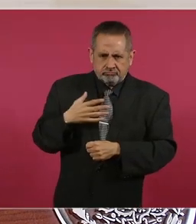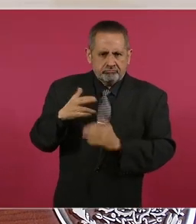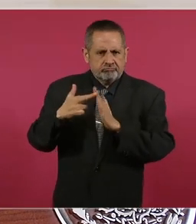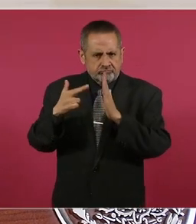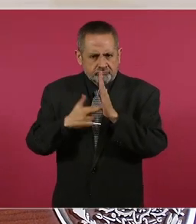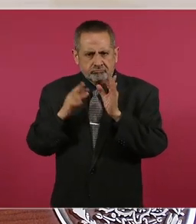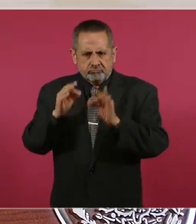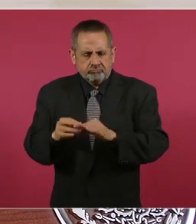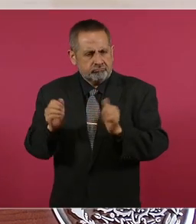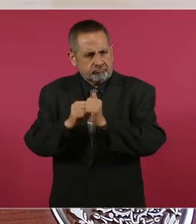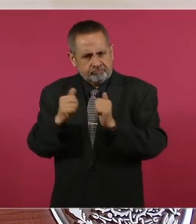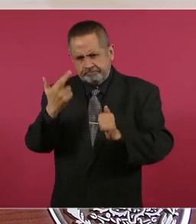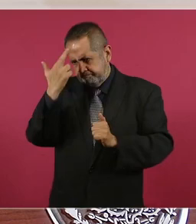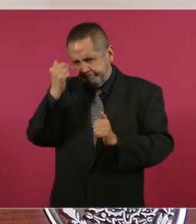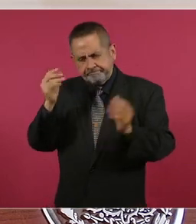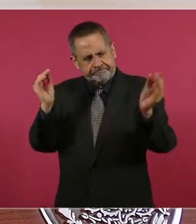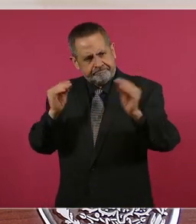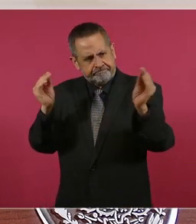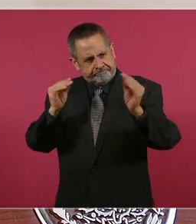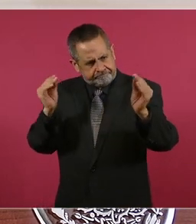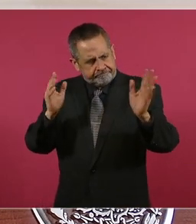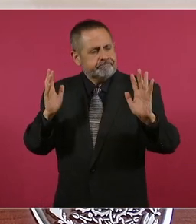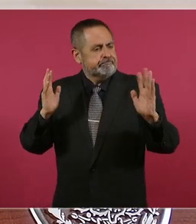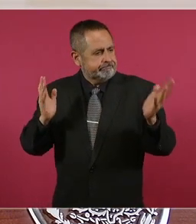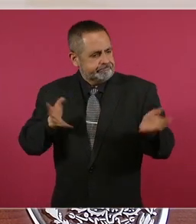con argumentos,